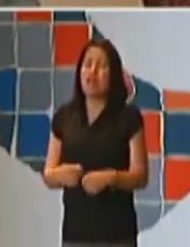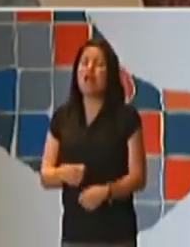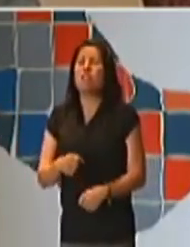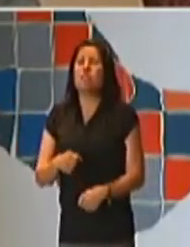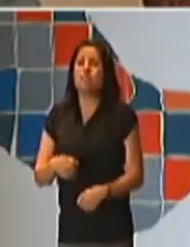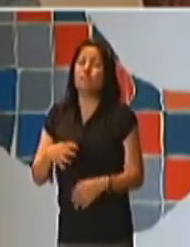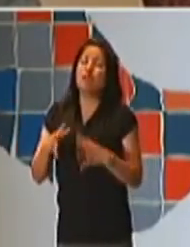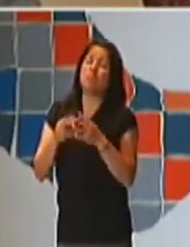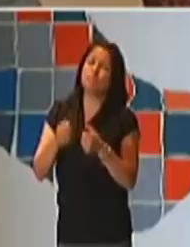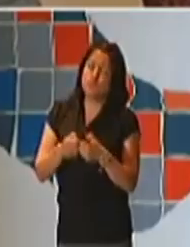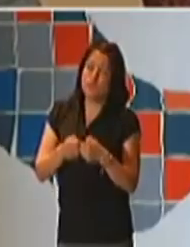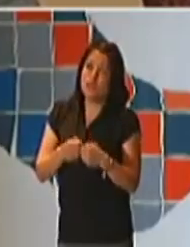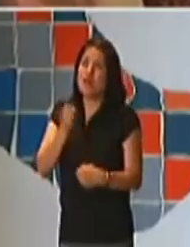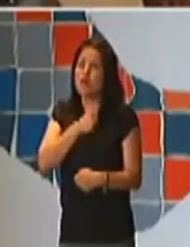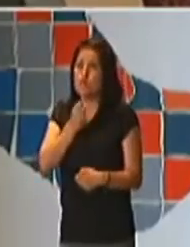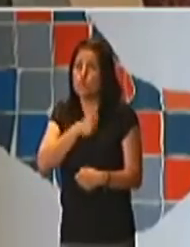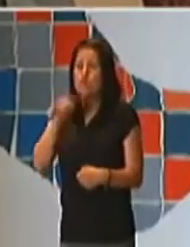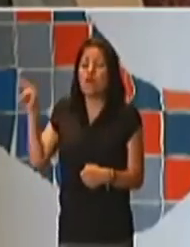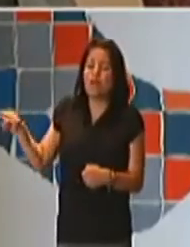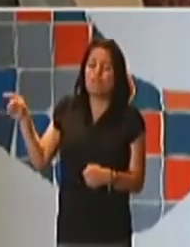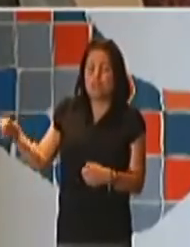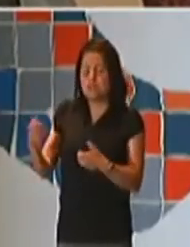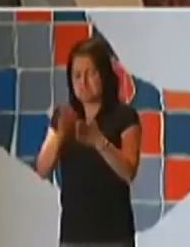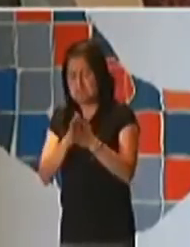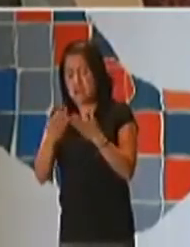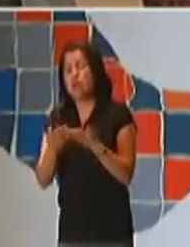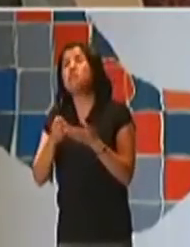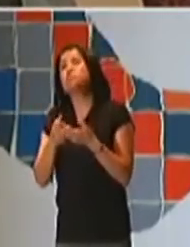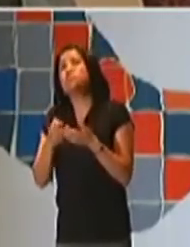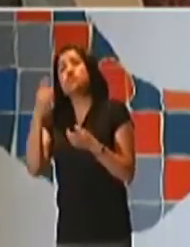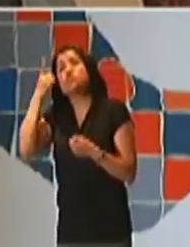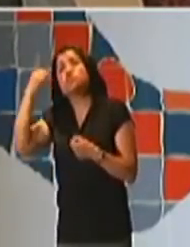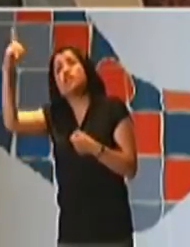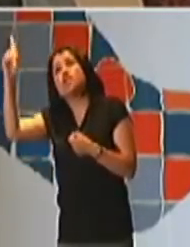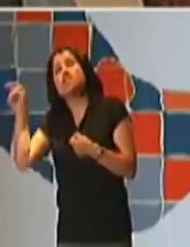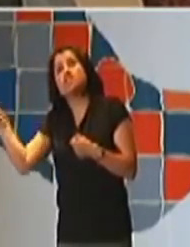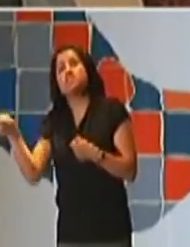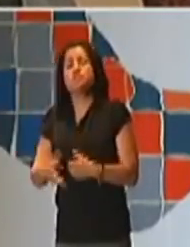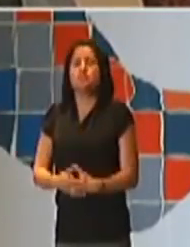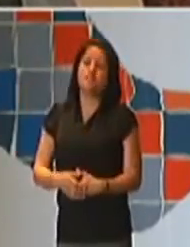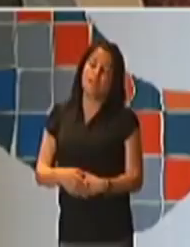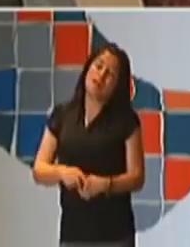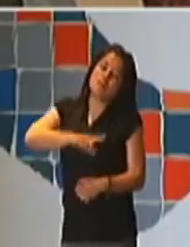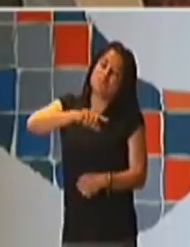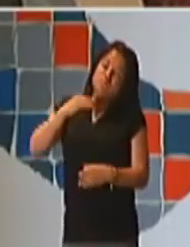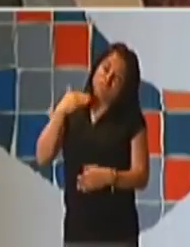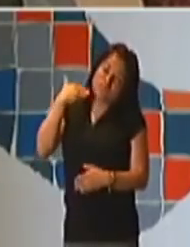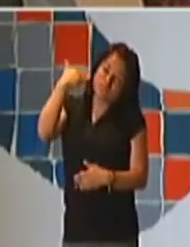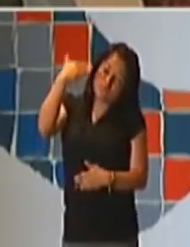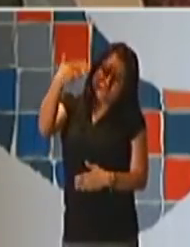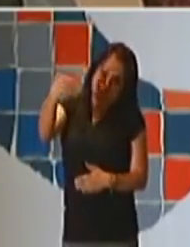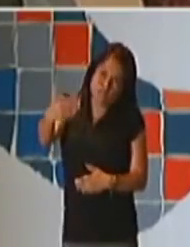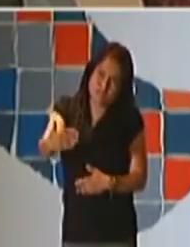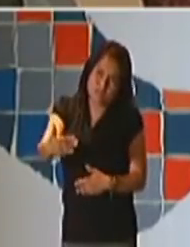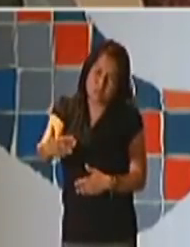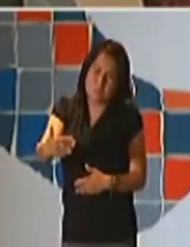catecismo mucho tiempo después josep verdura El hijo